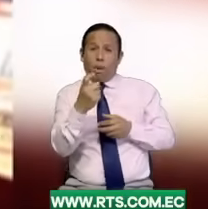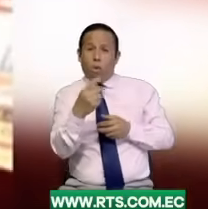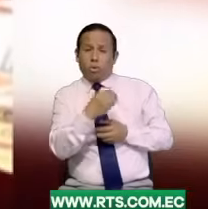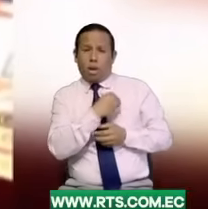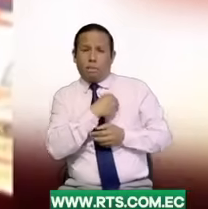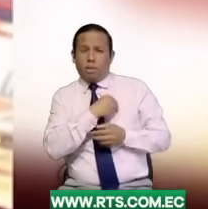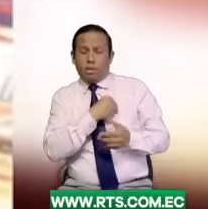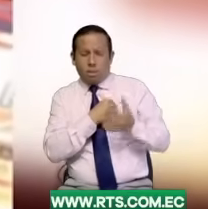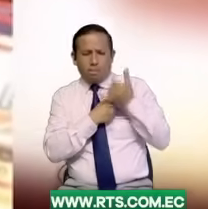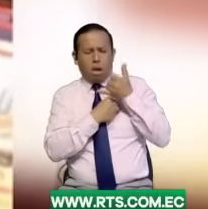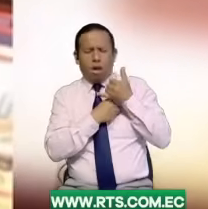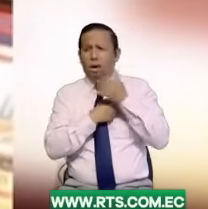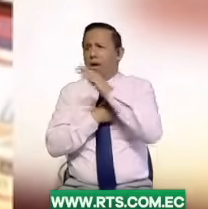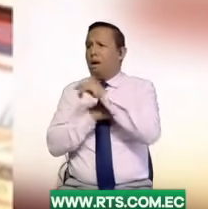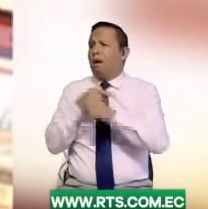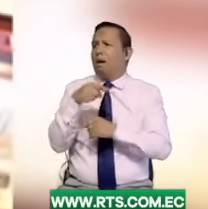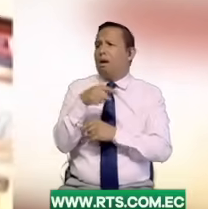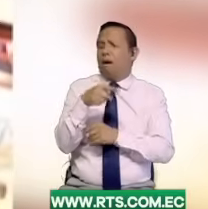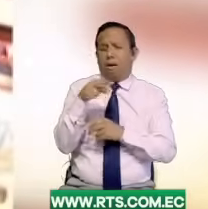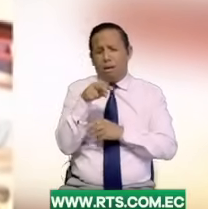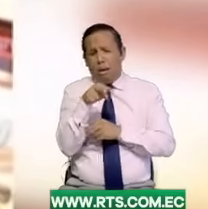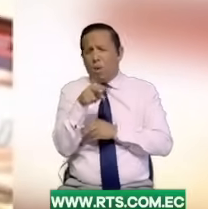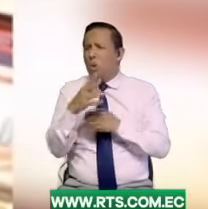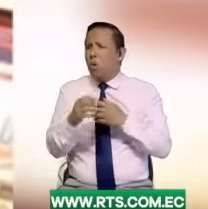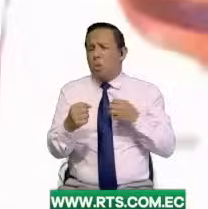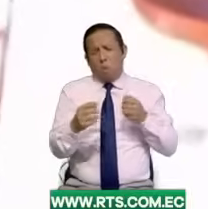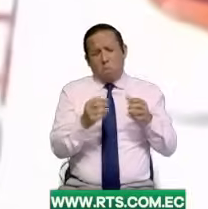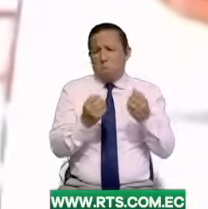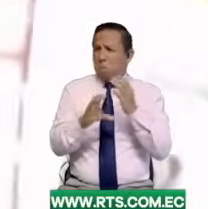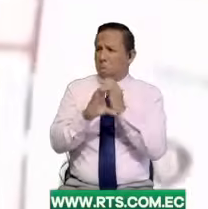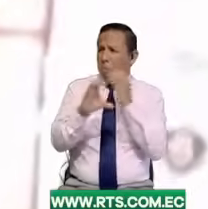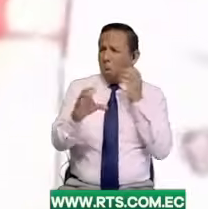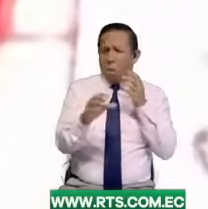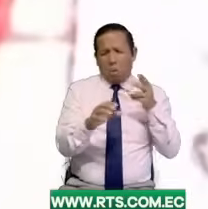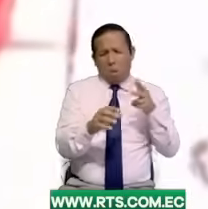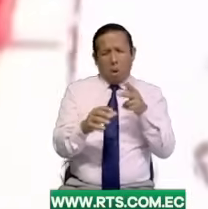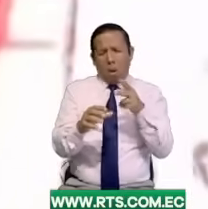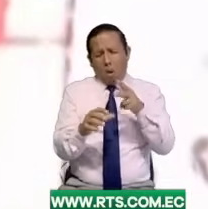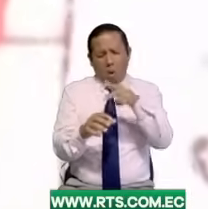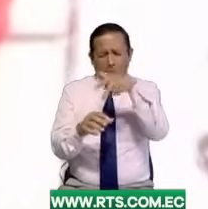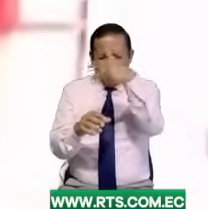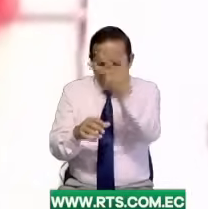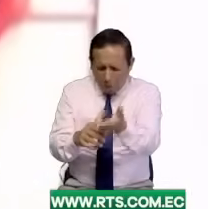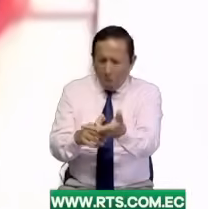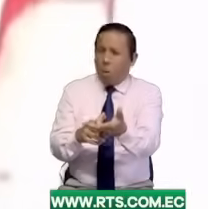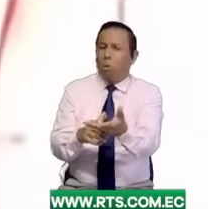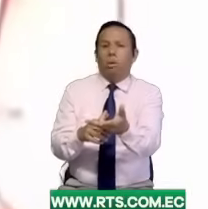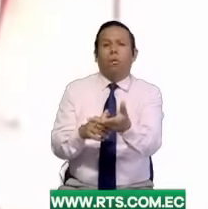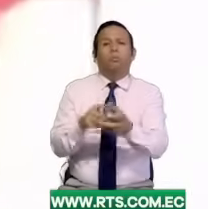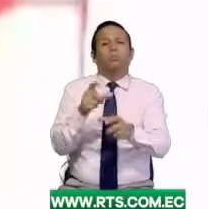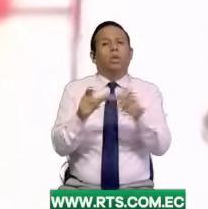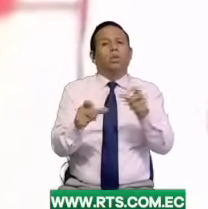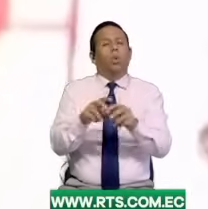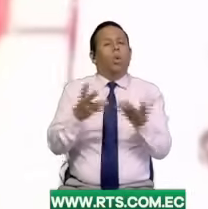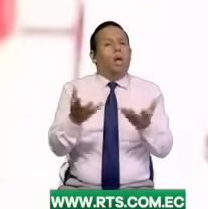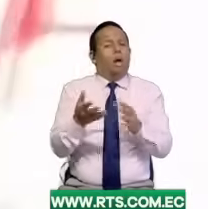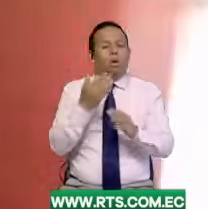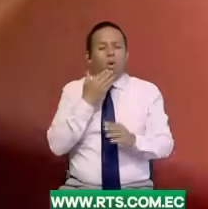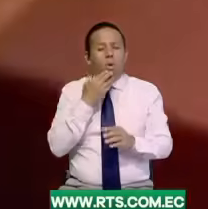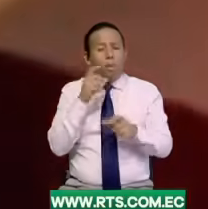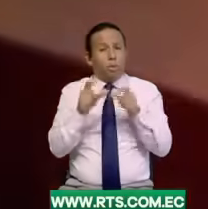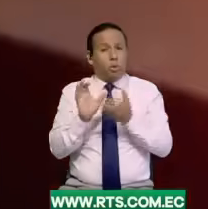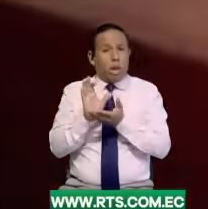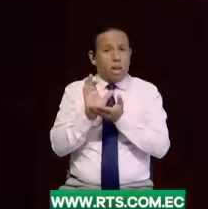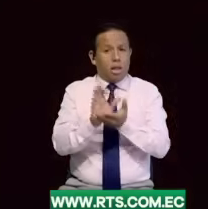por parte de ciudadanos que presenciaron un fatal accidente. De acuerdo a versiones de testigos y heridos, el bus interprovincial que cubría la